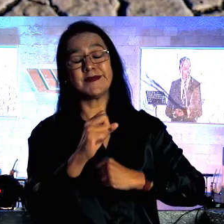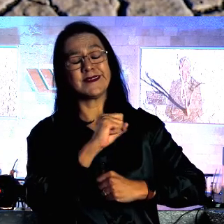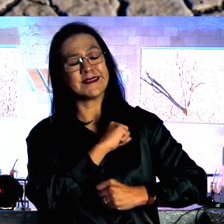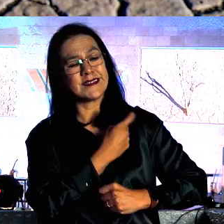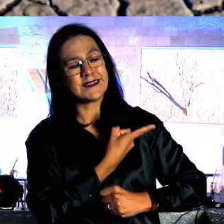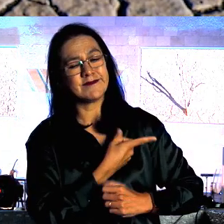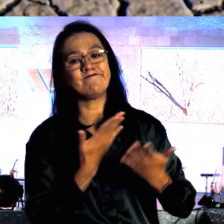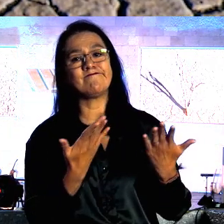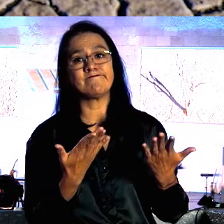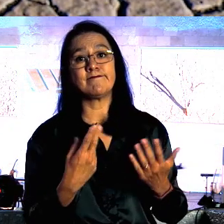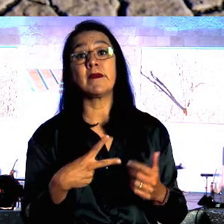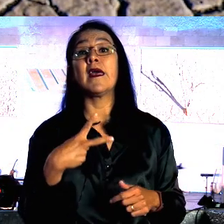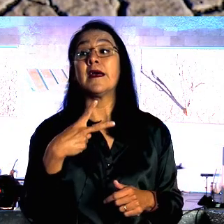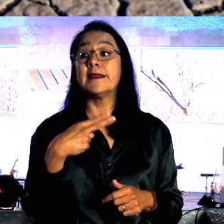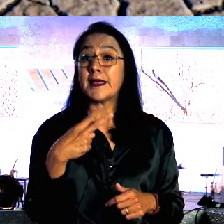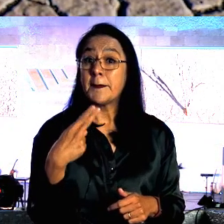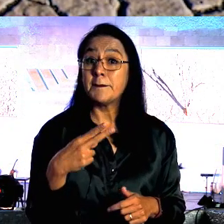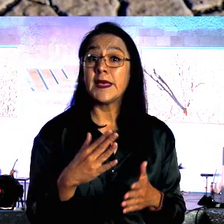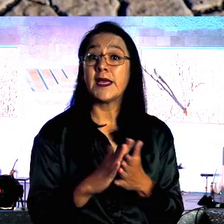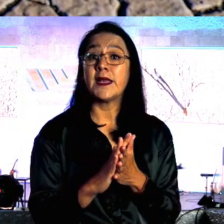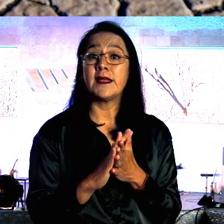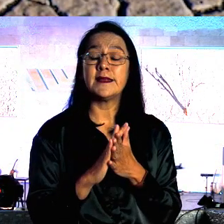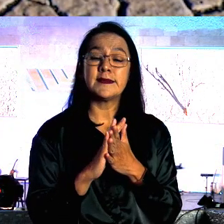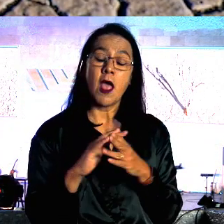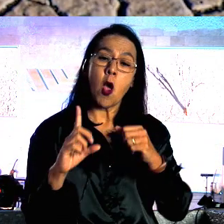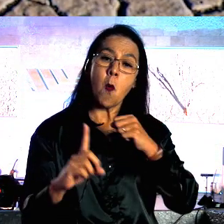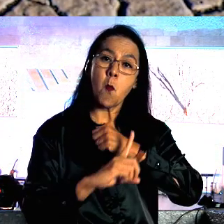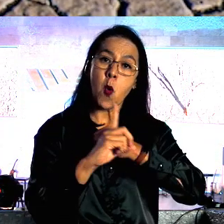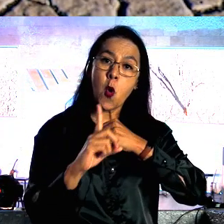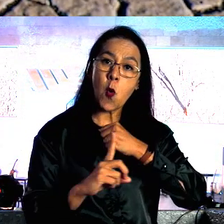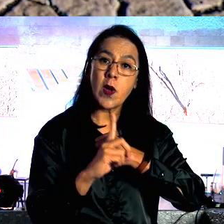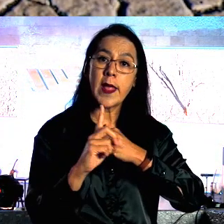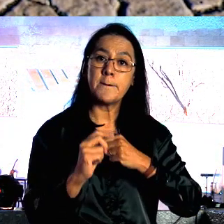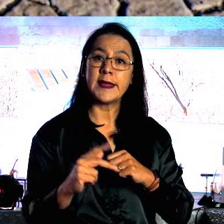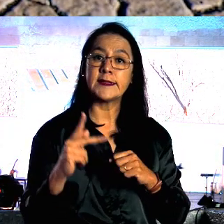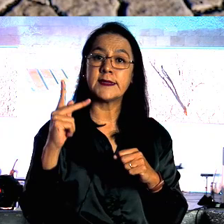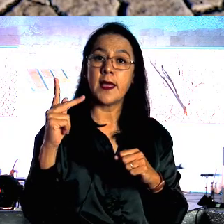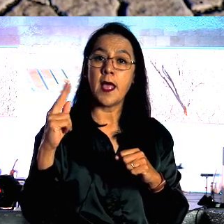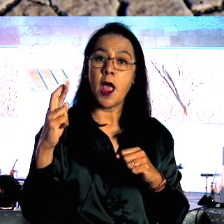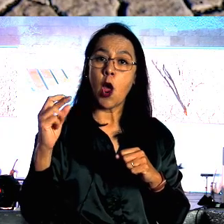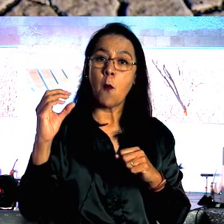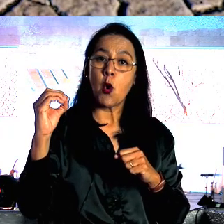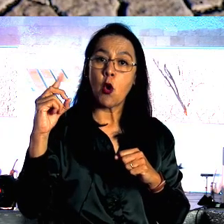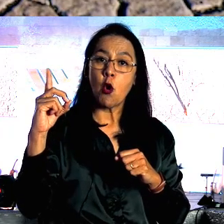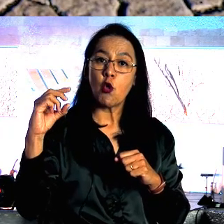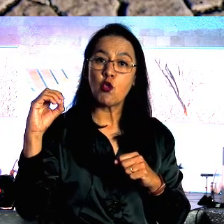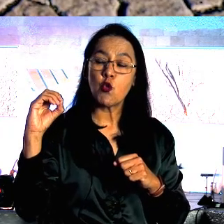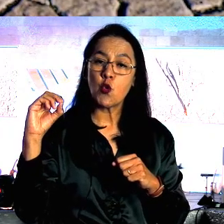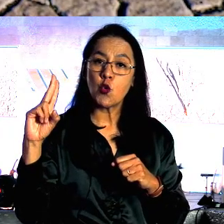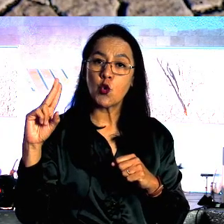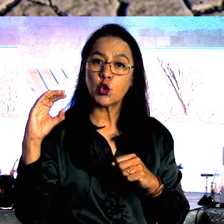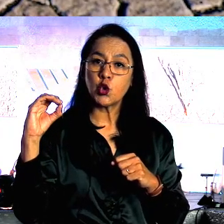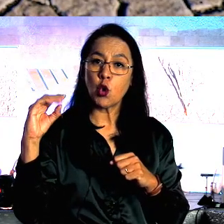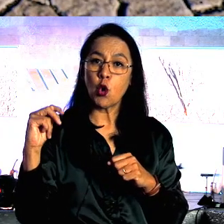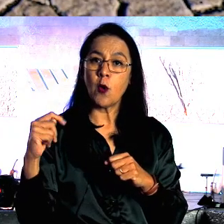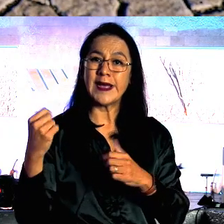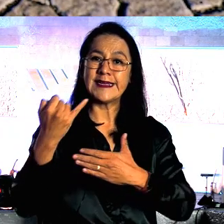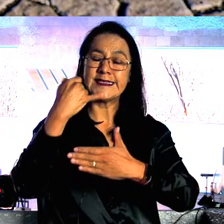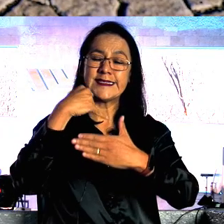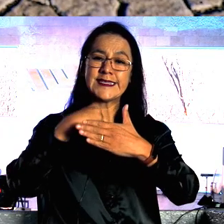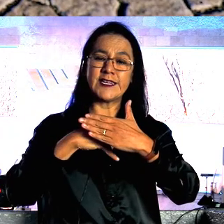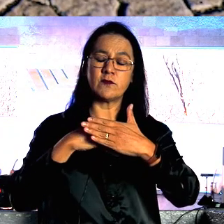Además, eso trae repercusiones a nivel PIB, es decir, la economía de un país se ve